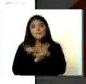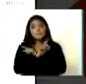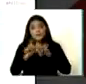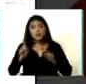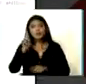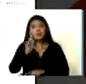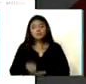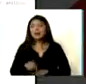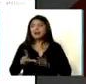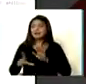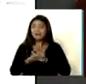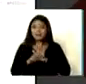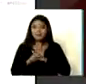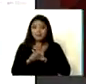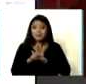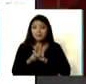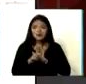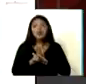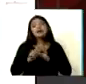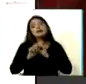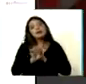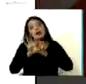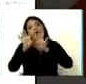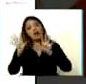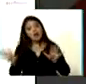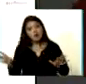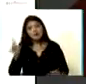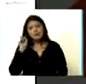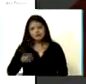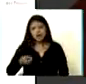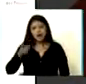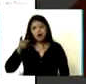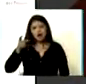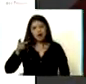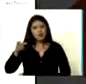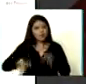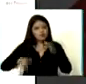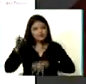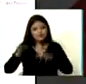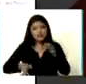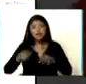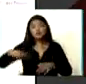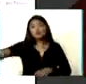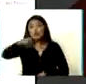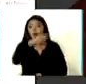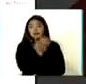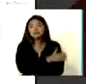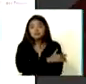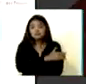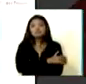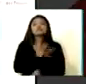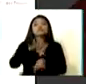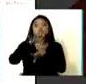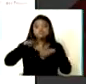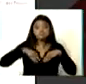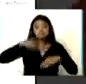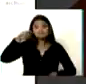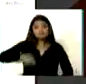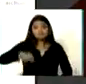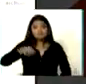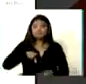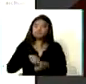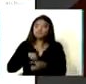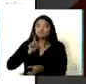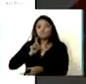ámbito legislativo y en el ámbito, por supuesto, de judicial, la derecha parlamentaria acató la orden del Tribunal Supremo al